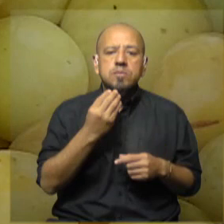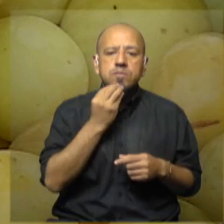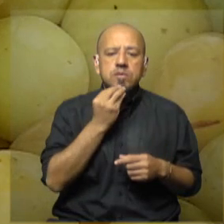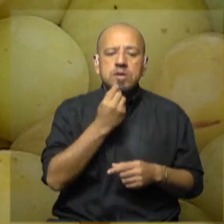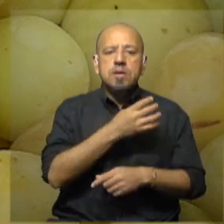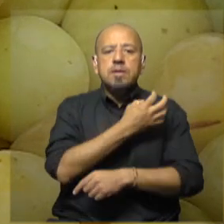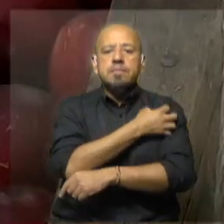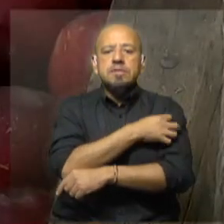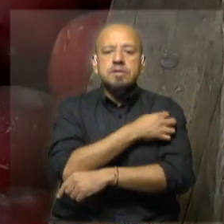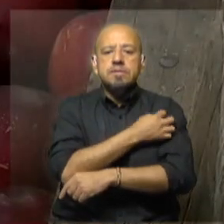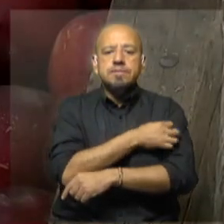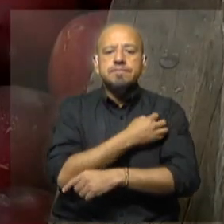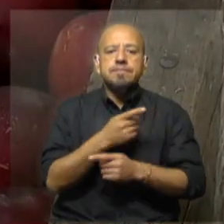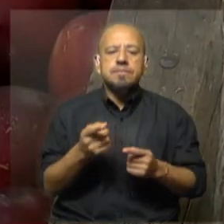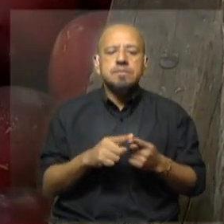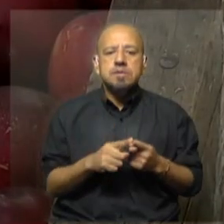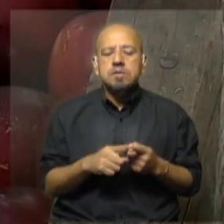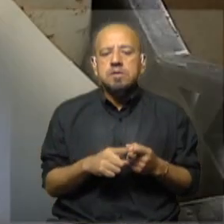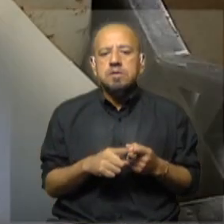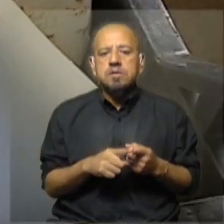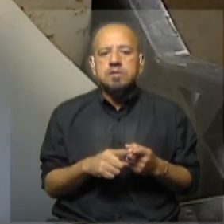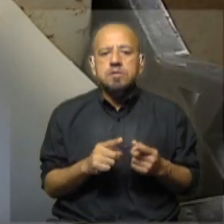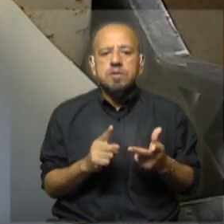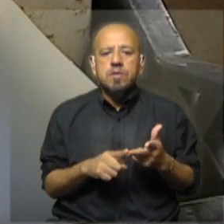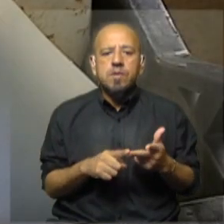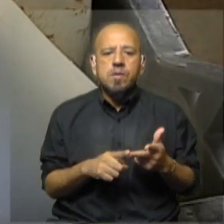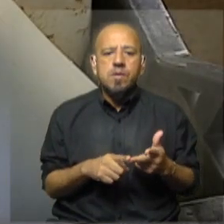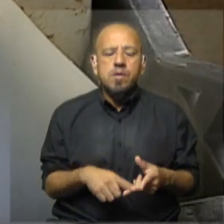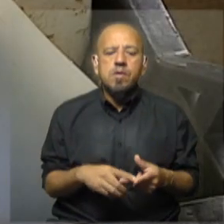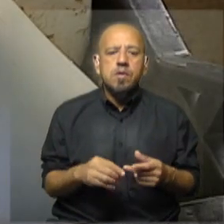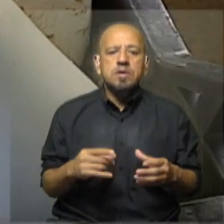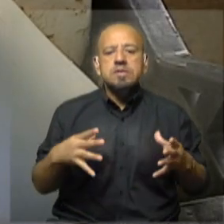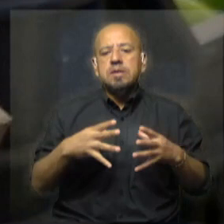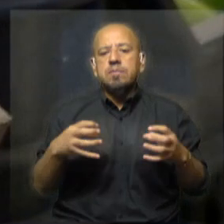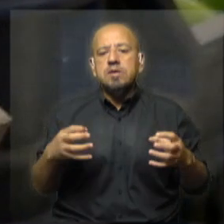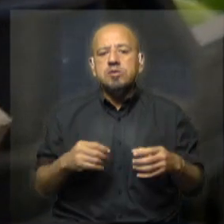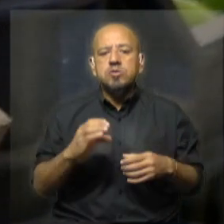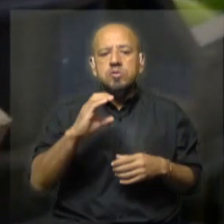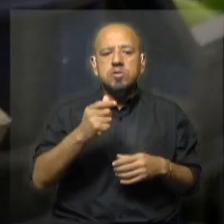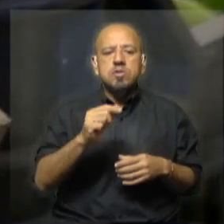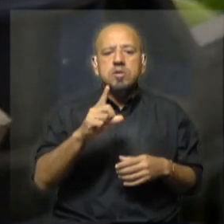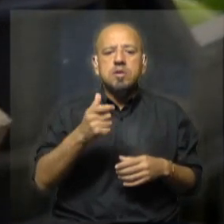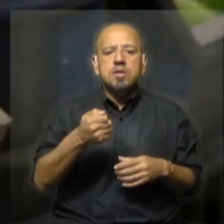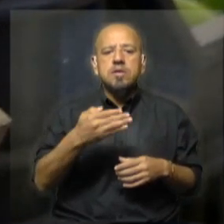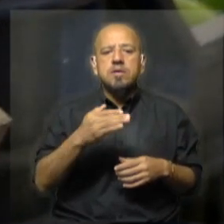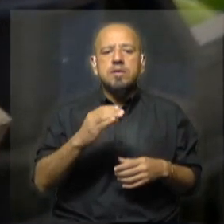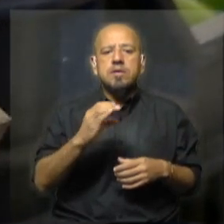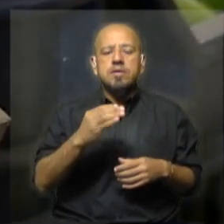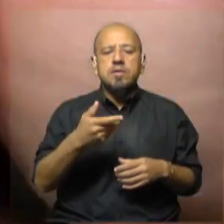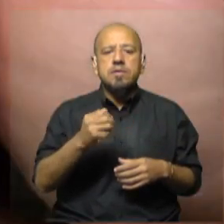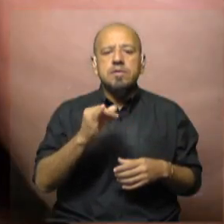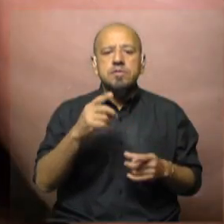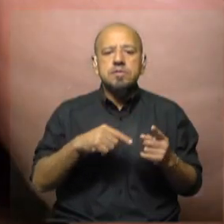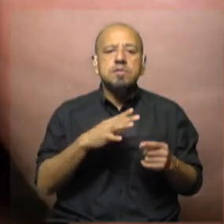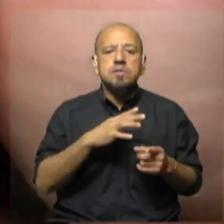en lo que es hortalizas secas, por ejemplo, el caso de zapallo, de calabacín, de boñato, van a tener un